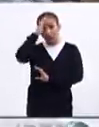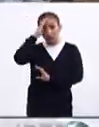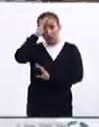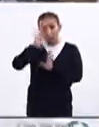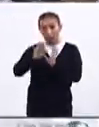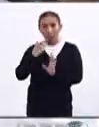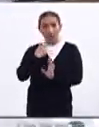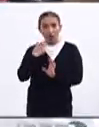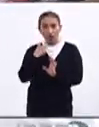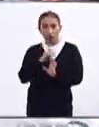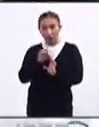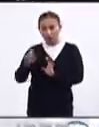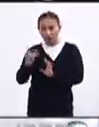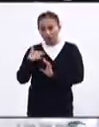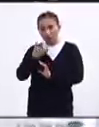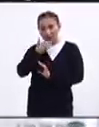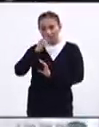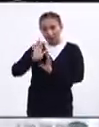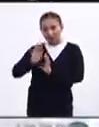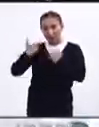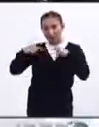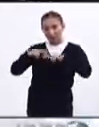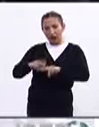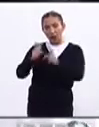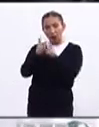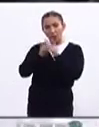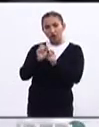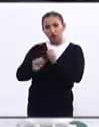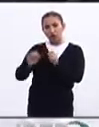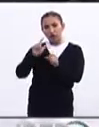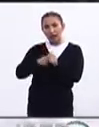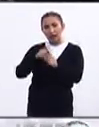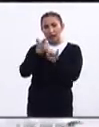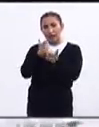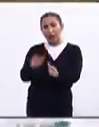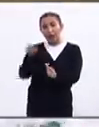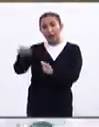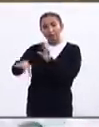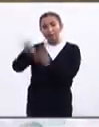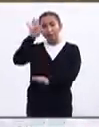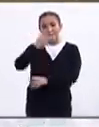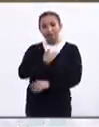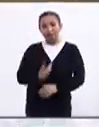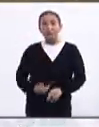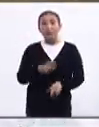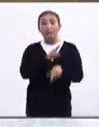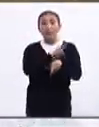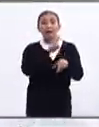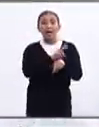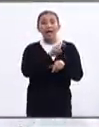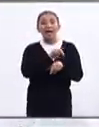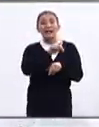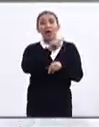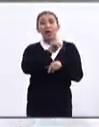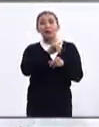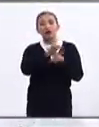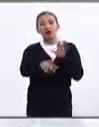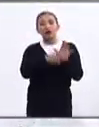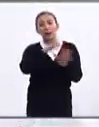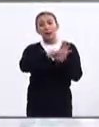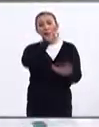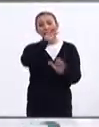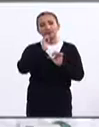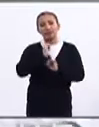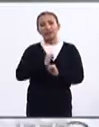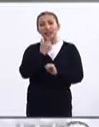Bolsonaro, político de derecha y conservador representante del Partido Social Liberal, resultó electo. En Venezuela, Nicolás Maduro fue reelegido en